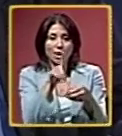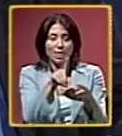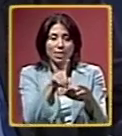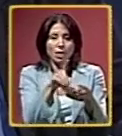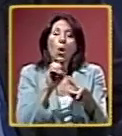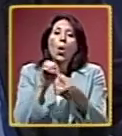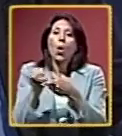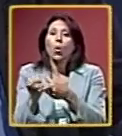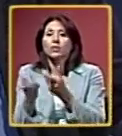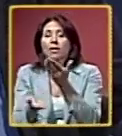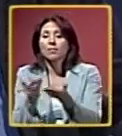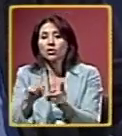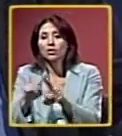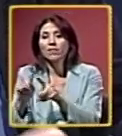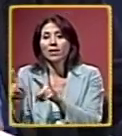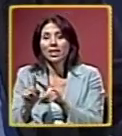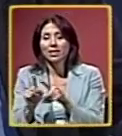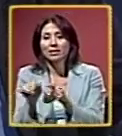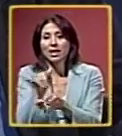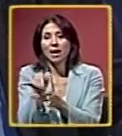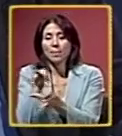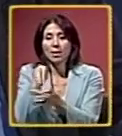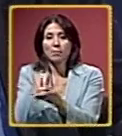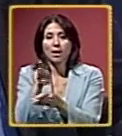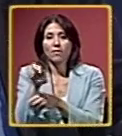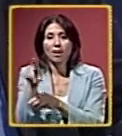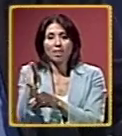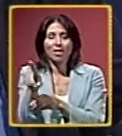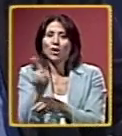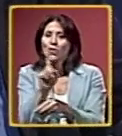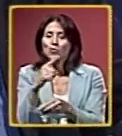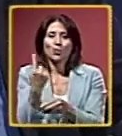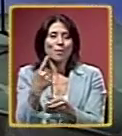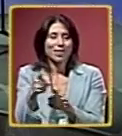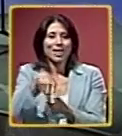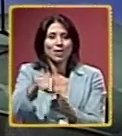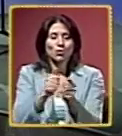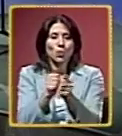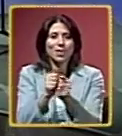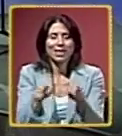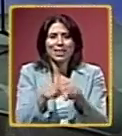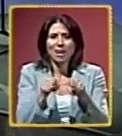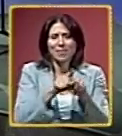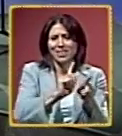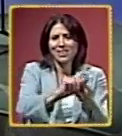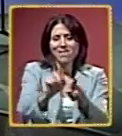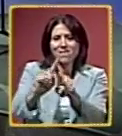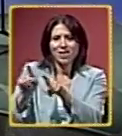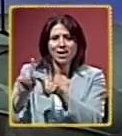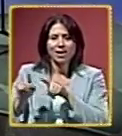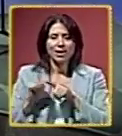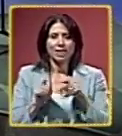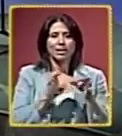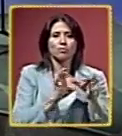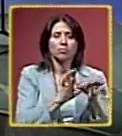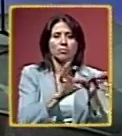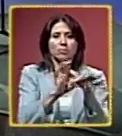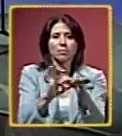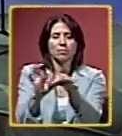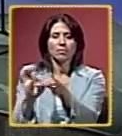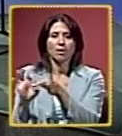dentro de una misma red, sino redes entre ellas, ¿verdad? Claro. Precisamente esto me parece muy interesante